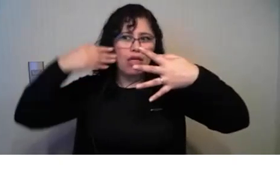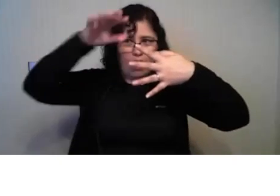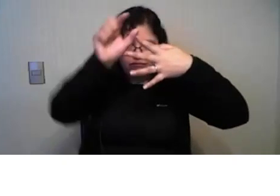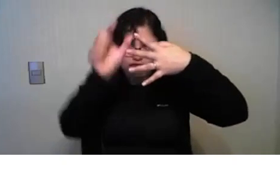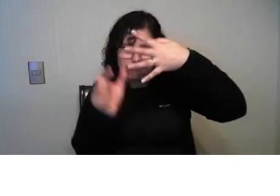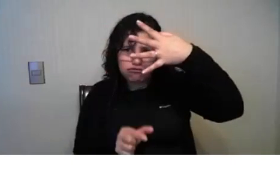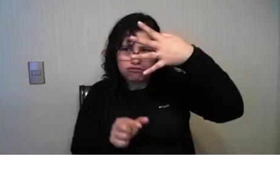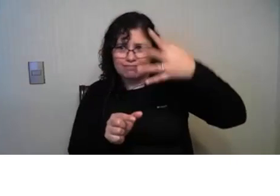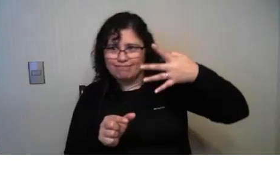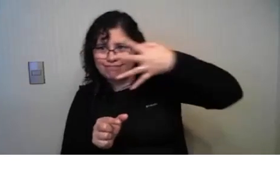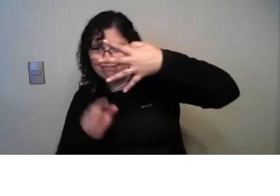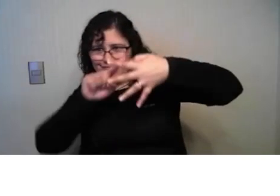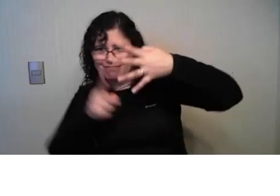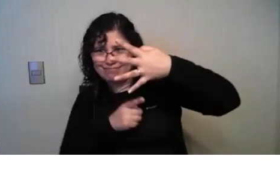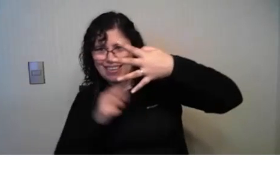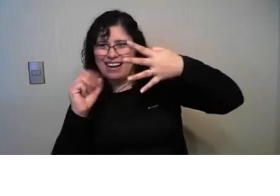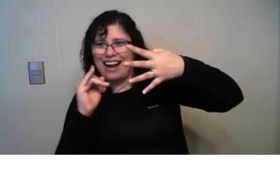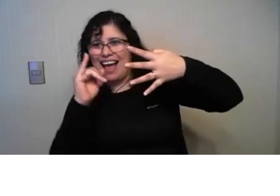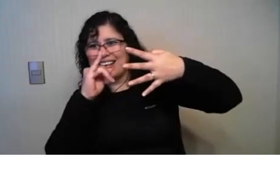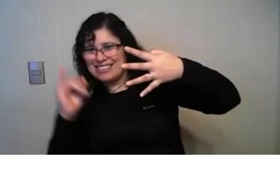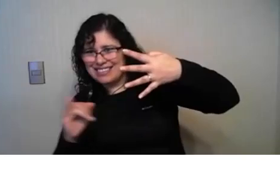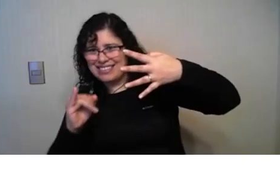parte anterior como en la parte posterior.